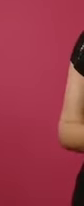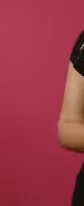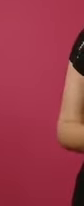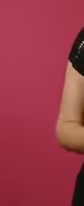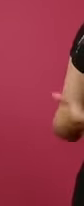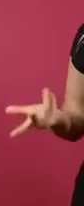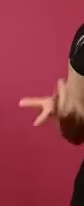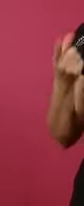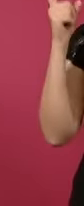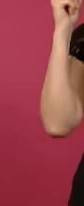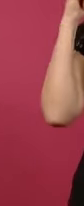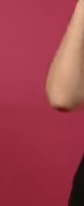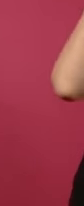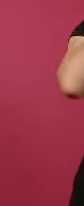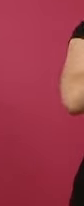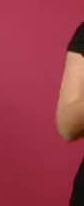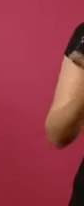tengan